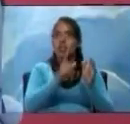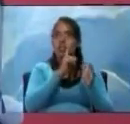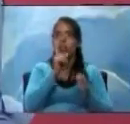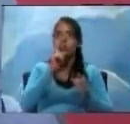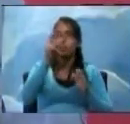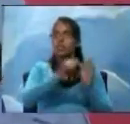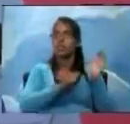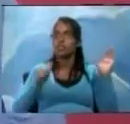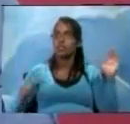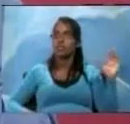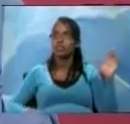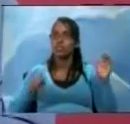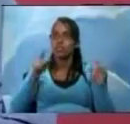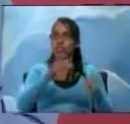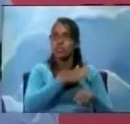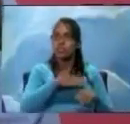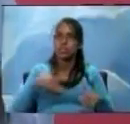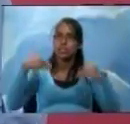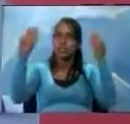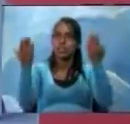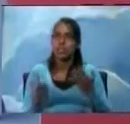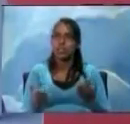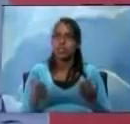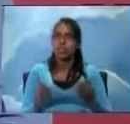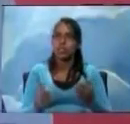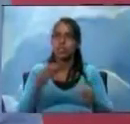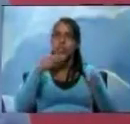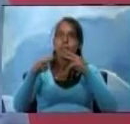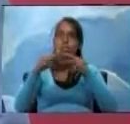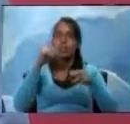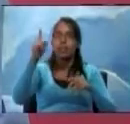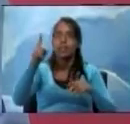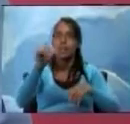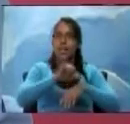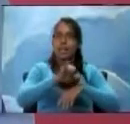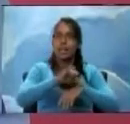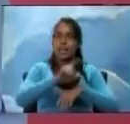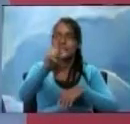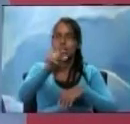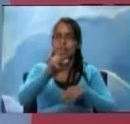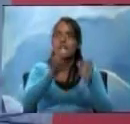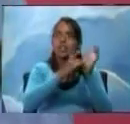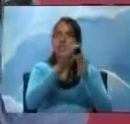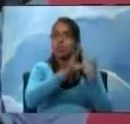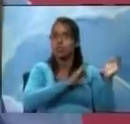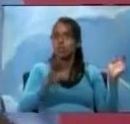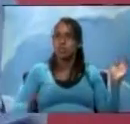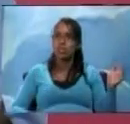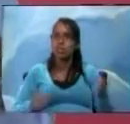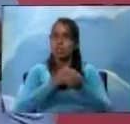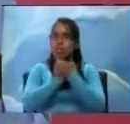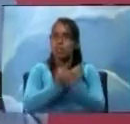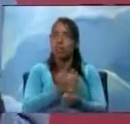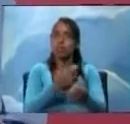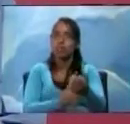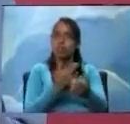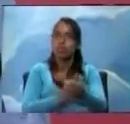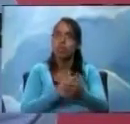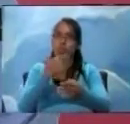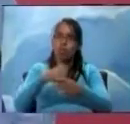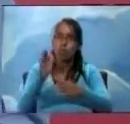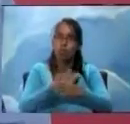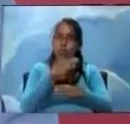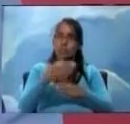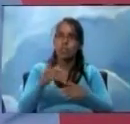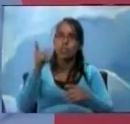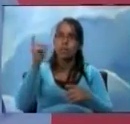Señor. Esto quiere darnos un mensaje a la iglesia del Señor Jesucristo. Amados hermanos, compartamos con aquellas